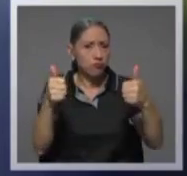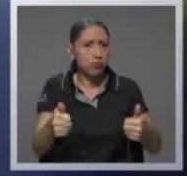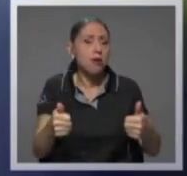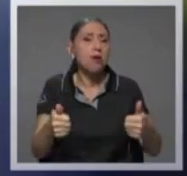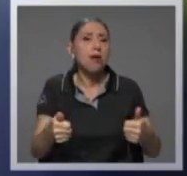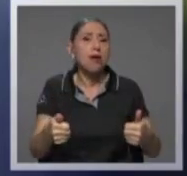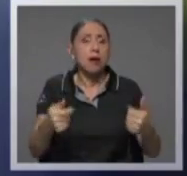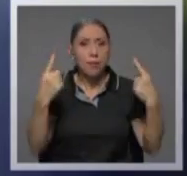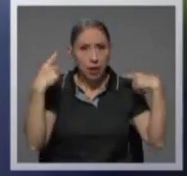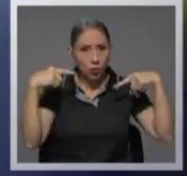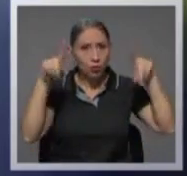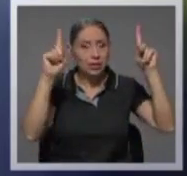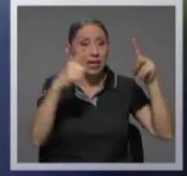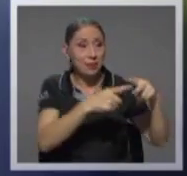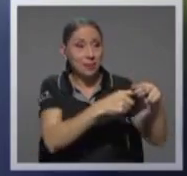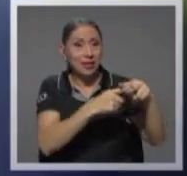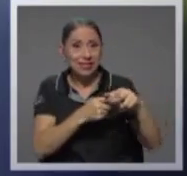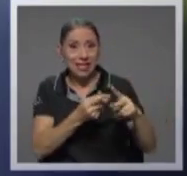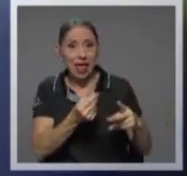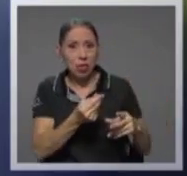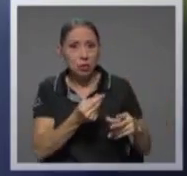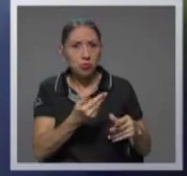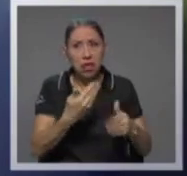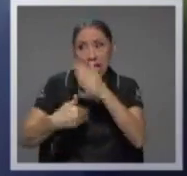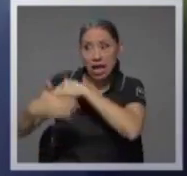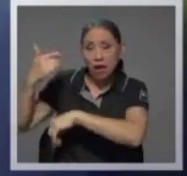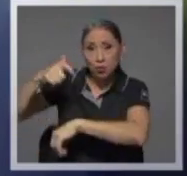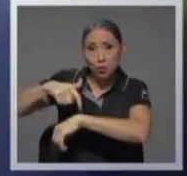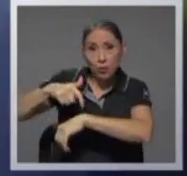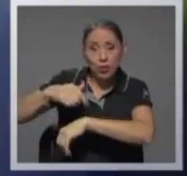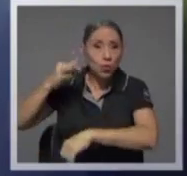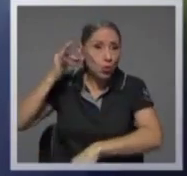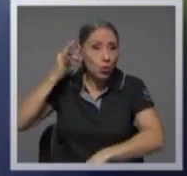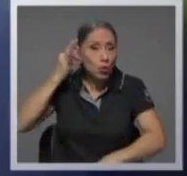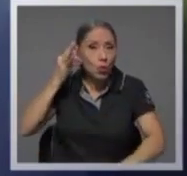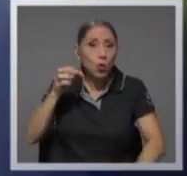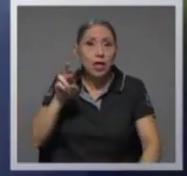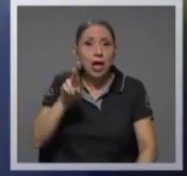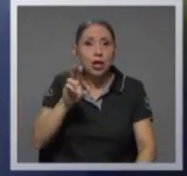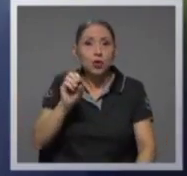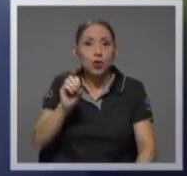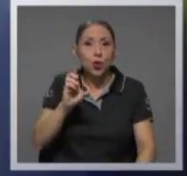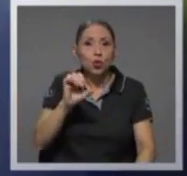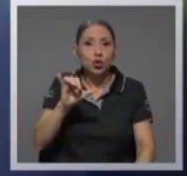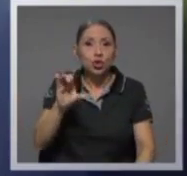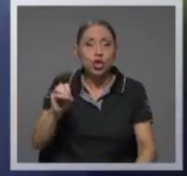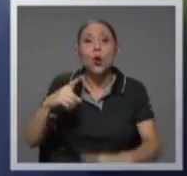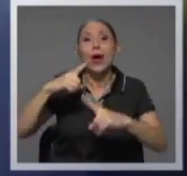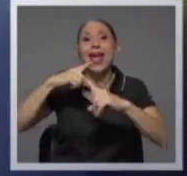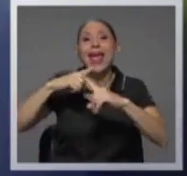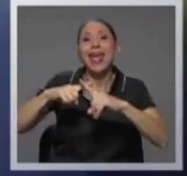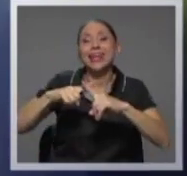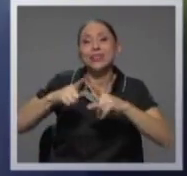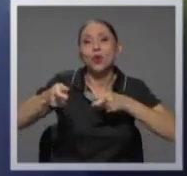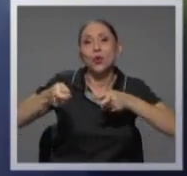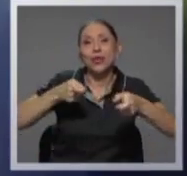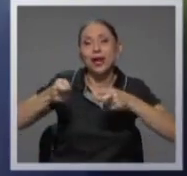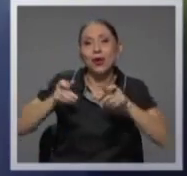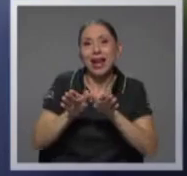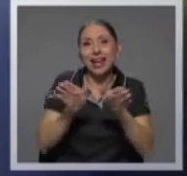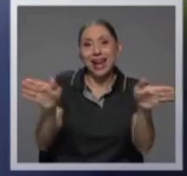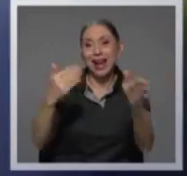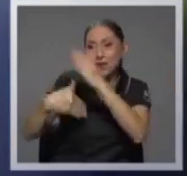en conseguir prestado. Alguna vez doña Rocío, ex Contralora General, cuando era ministra de Hacienda, dijo, me